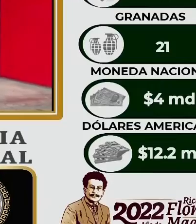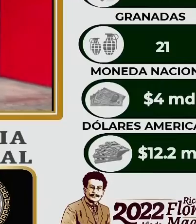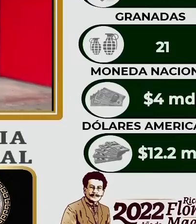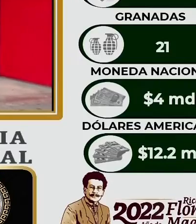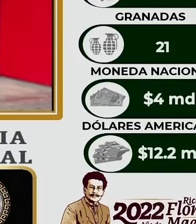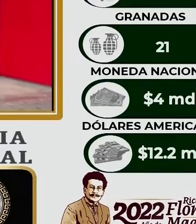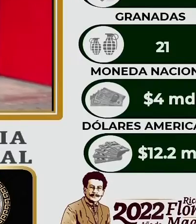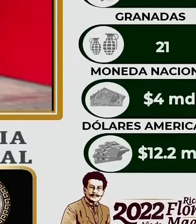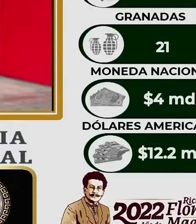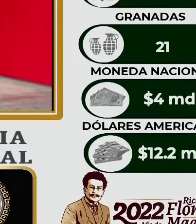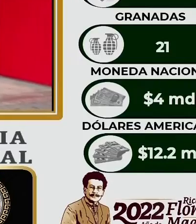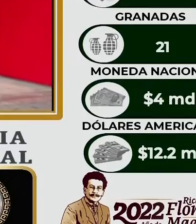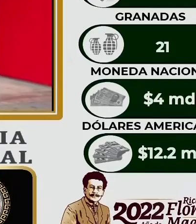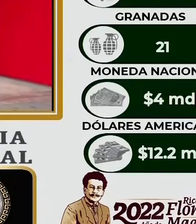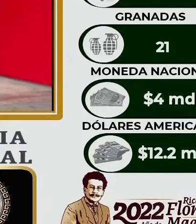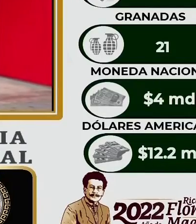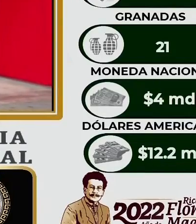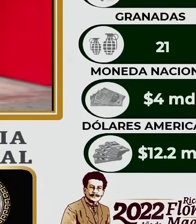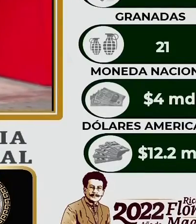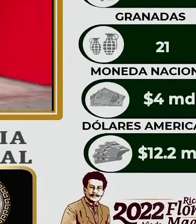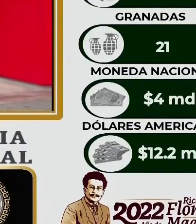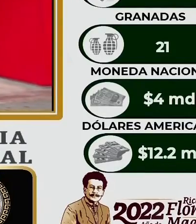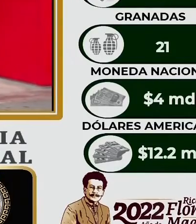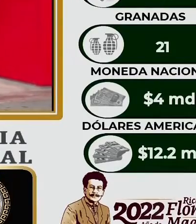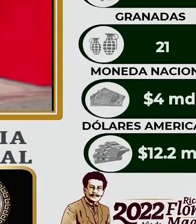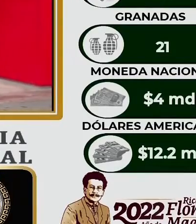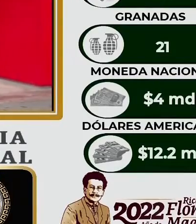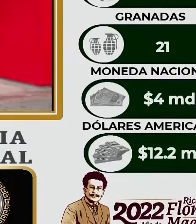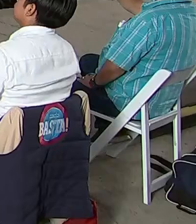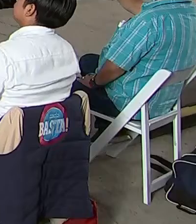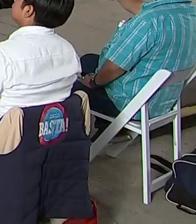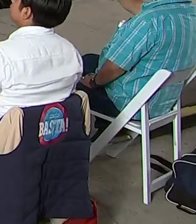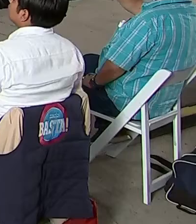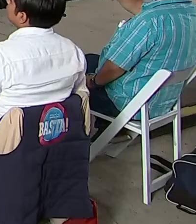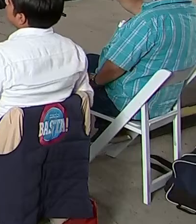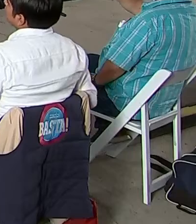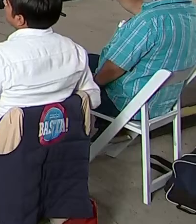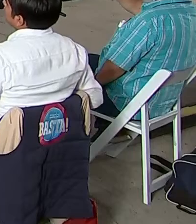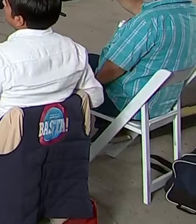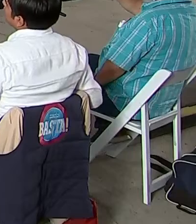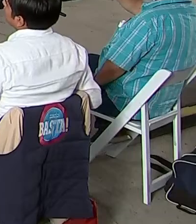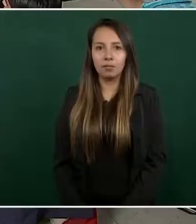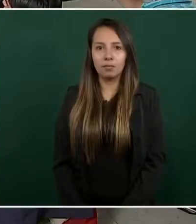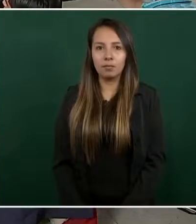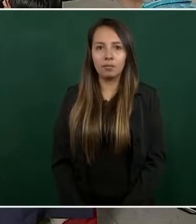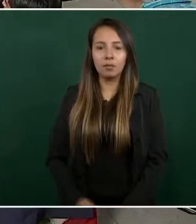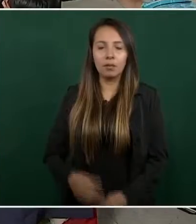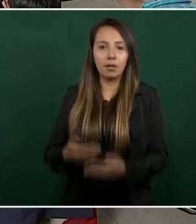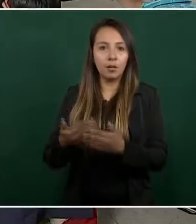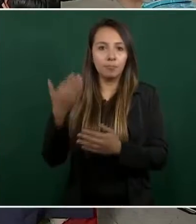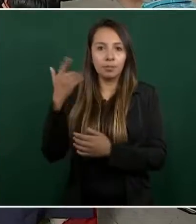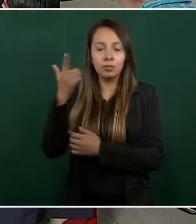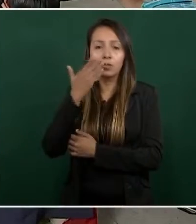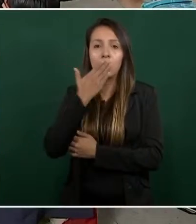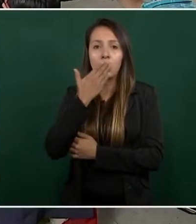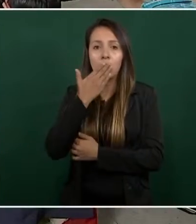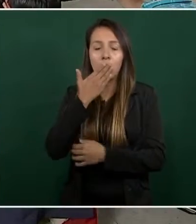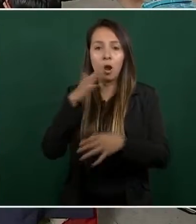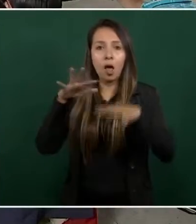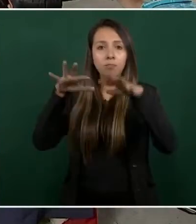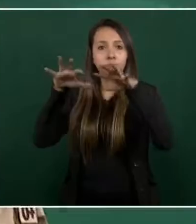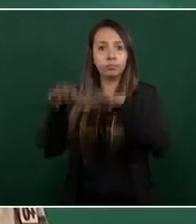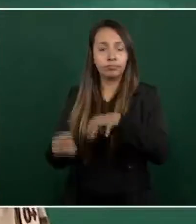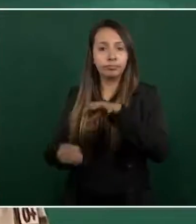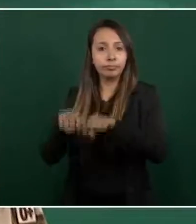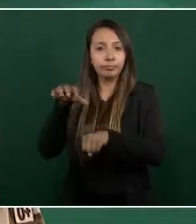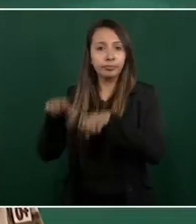los detenidos que se hicieron en Sonora, una detención importante,